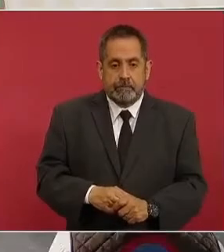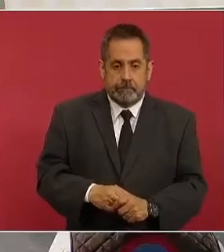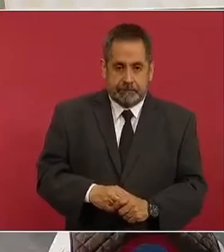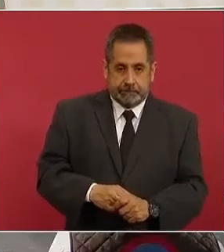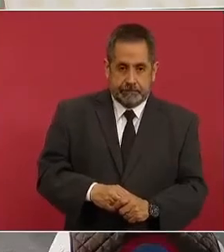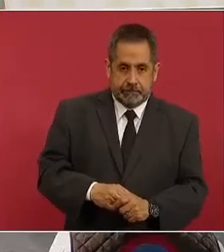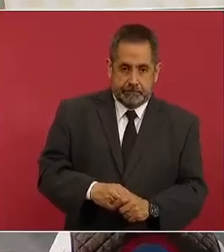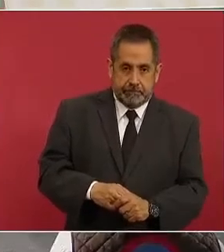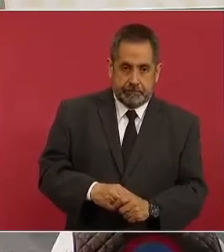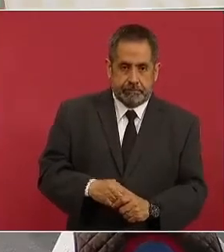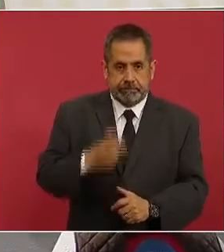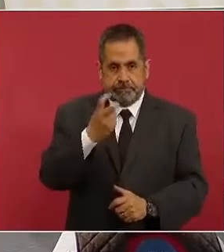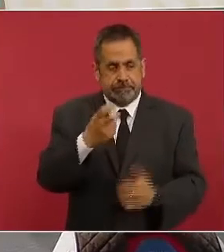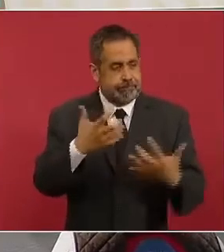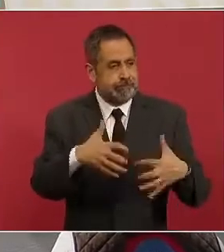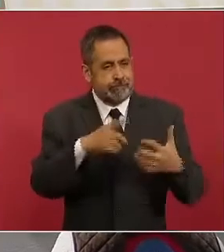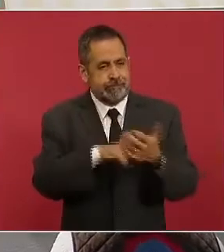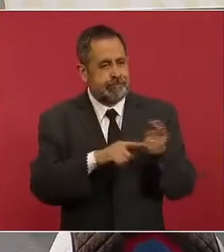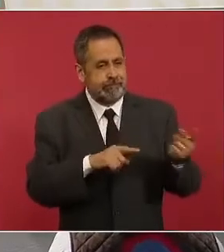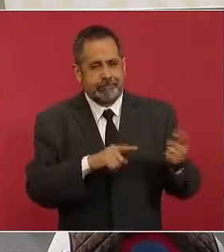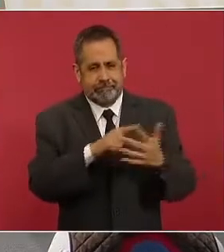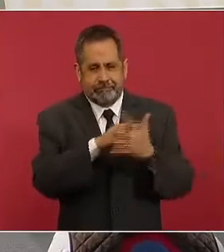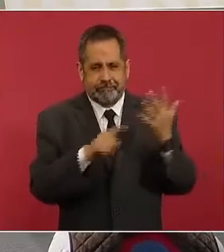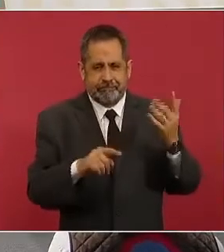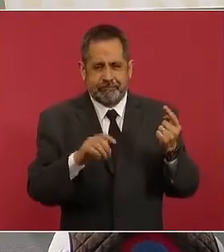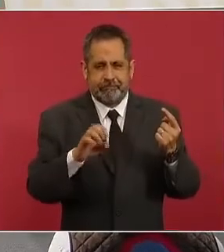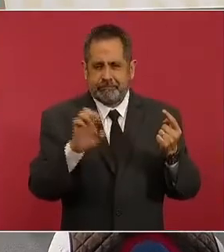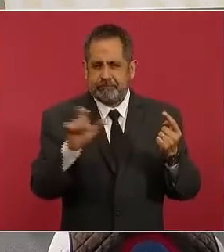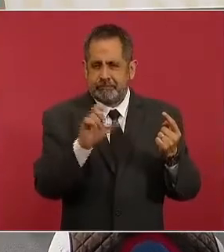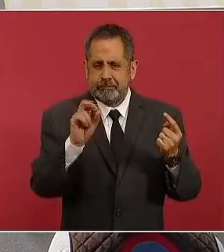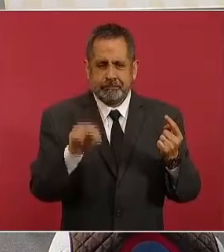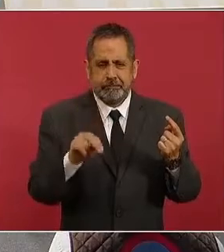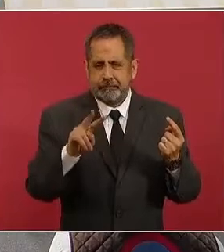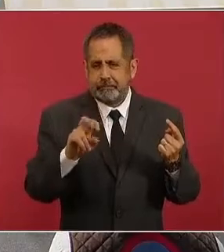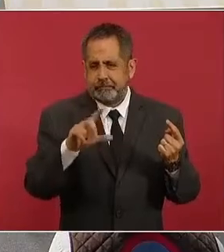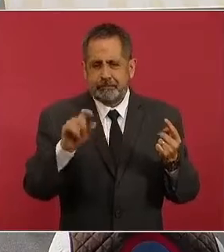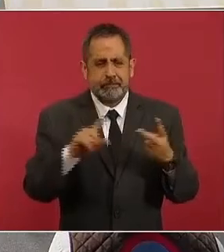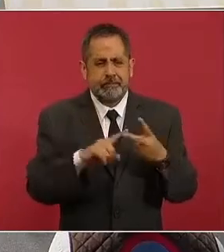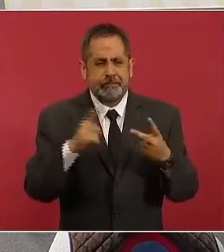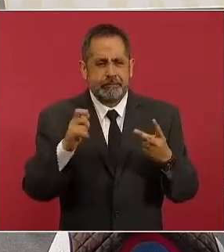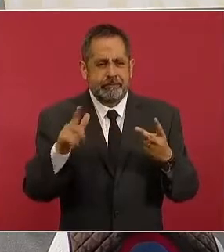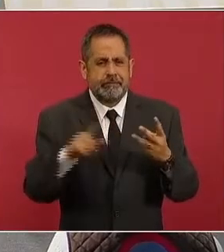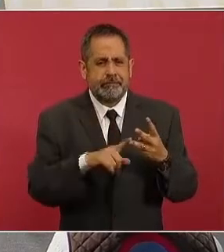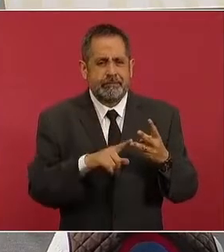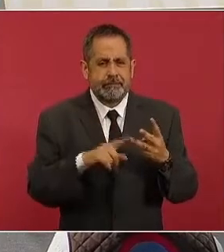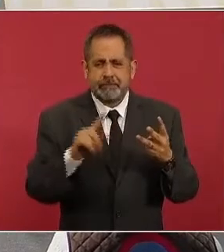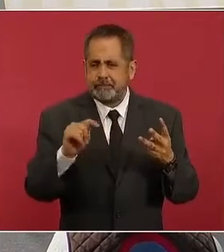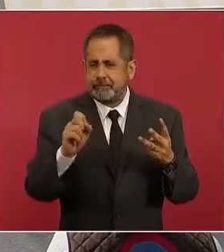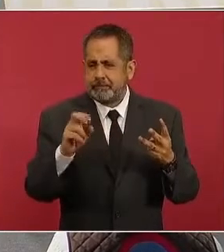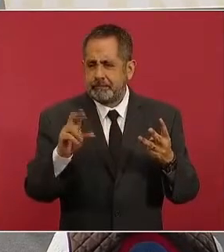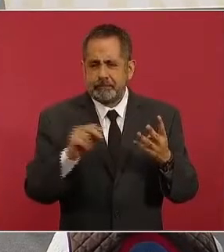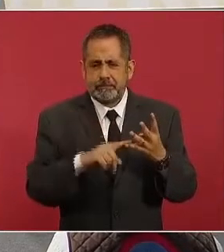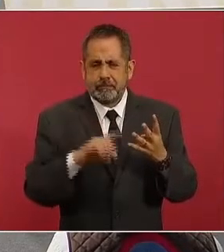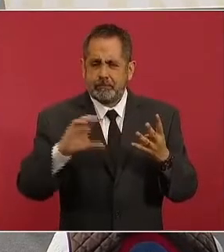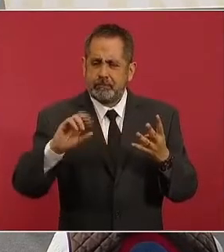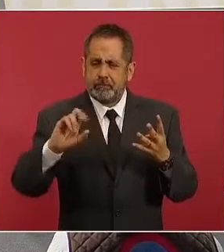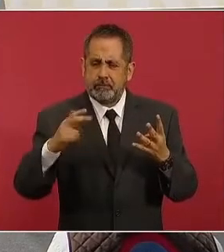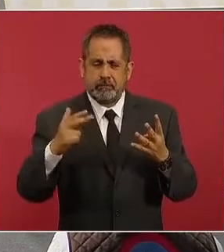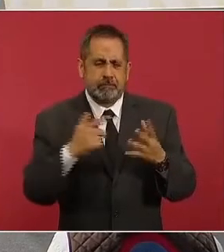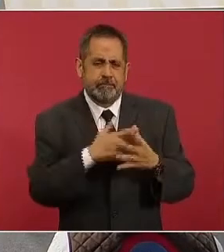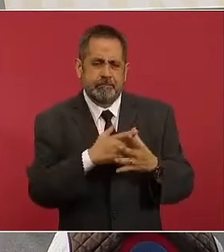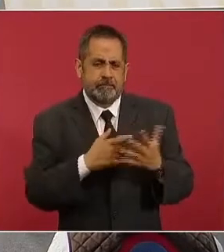Esas son las empresas: Exxon, Valero, Shell, Tesoro, Koch.